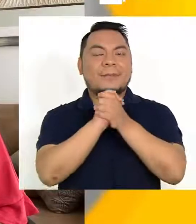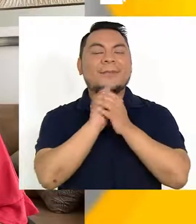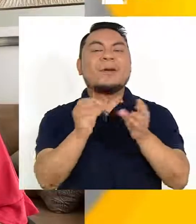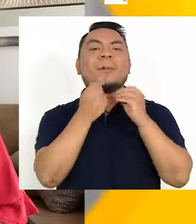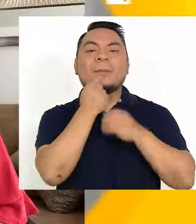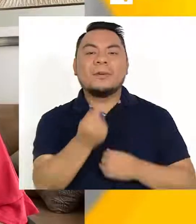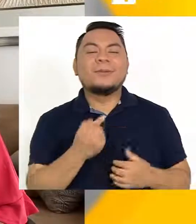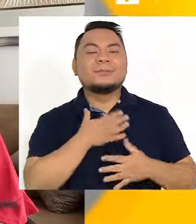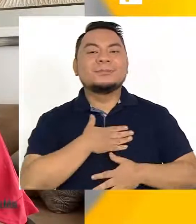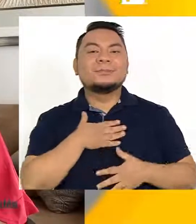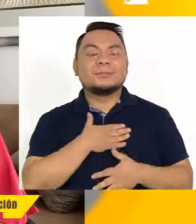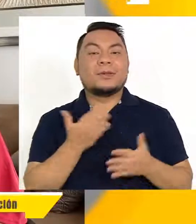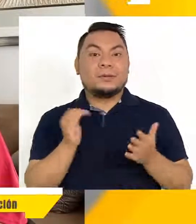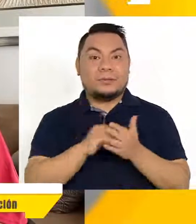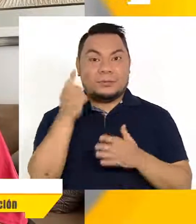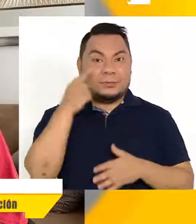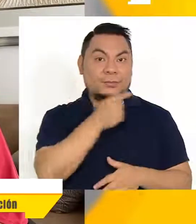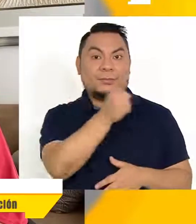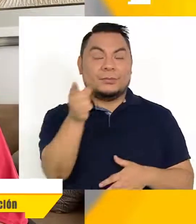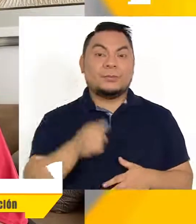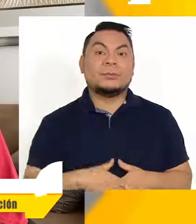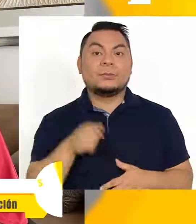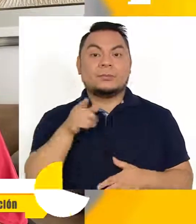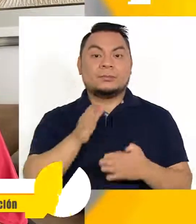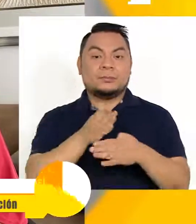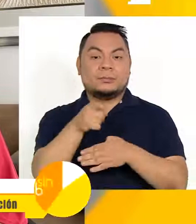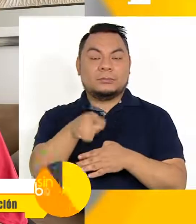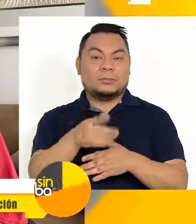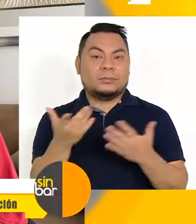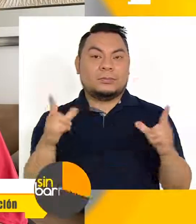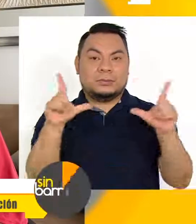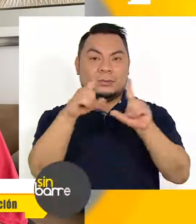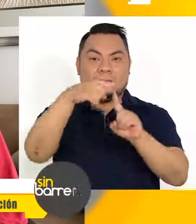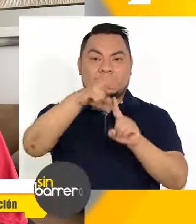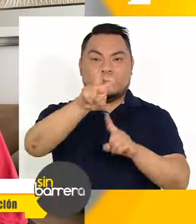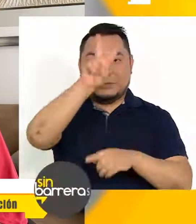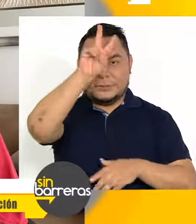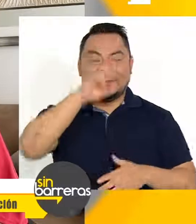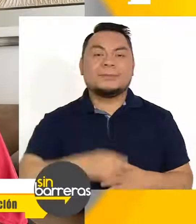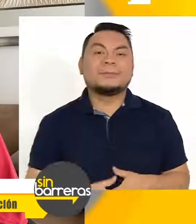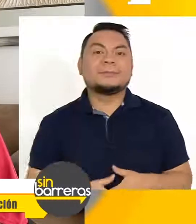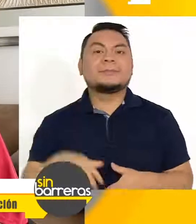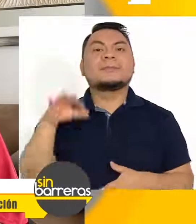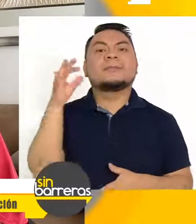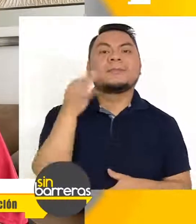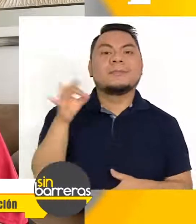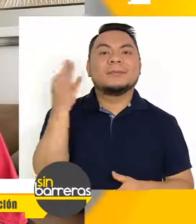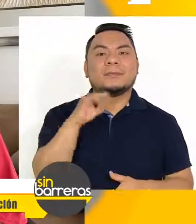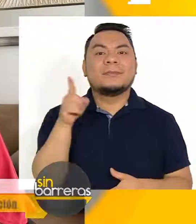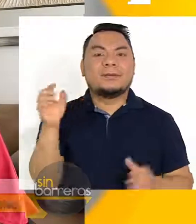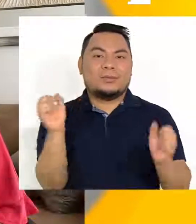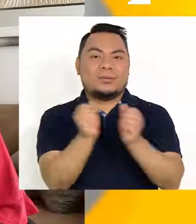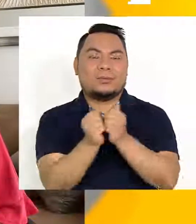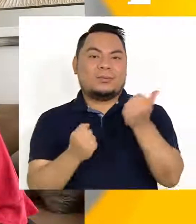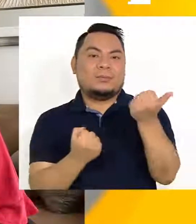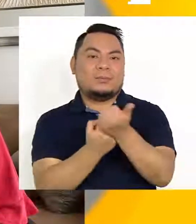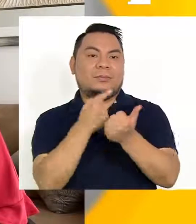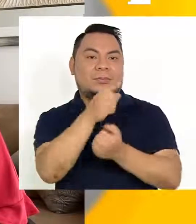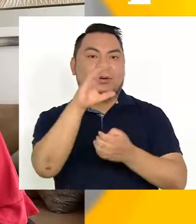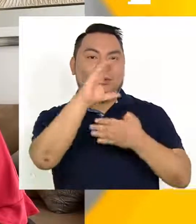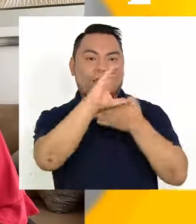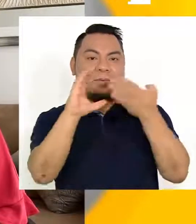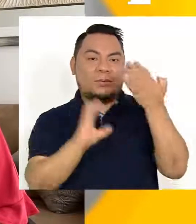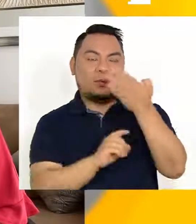Amigos, ¿qué tal? Es un gusto poder estar con ustedes a través de la señal de TV Perú y como siempre con la coproducción